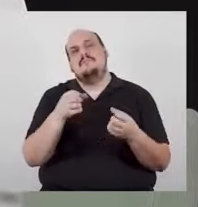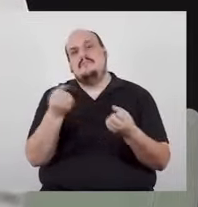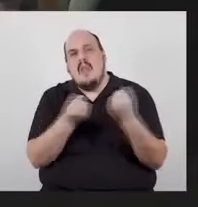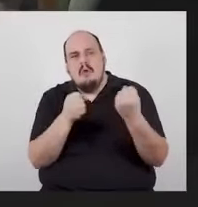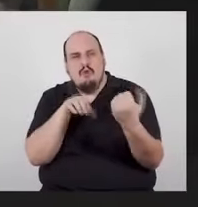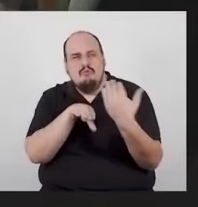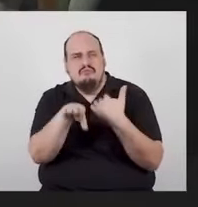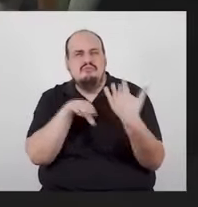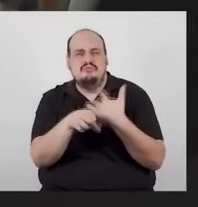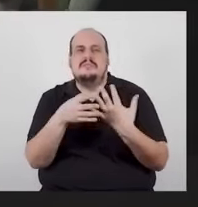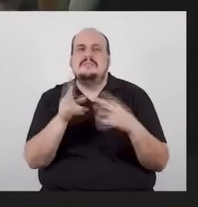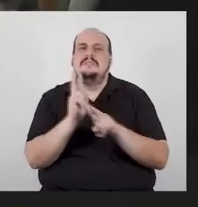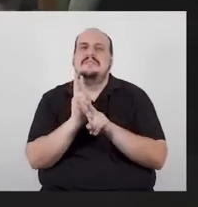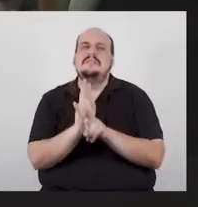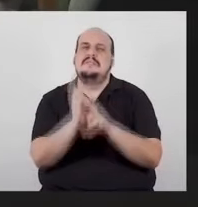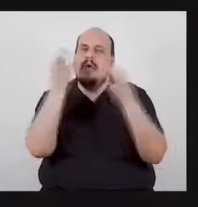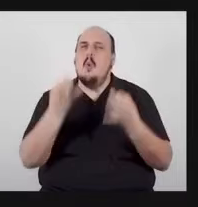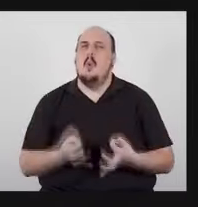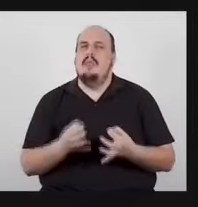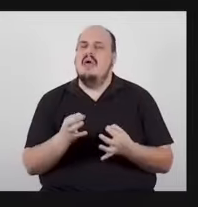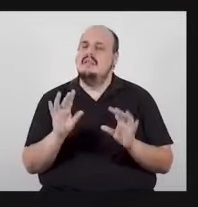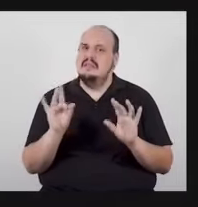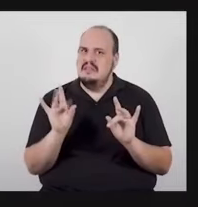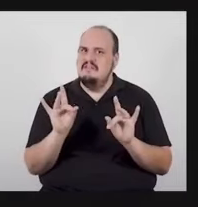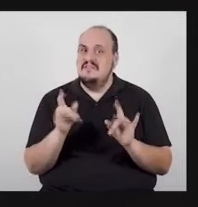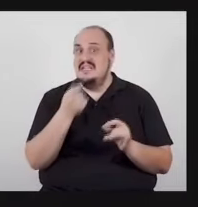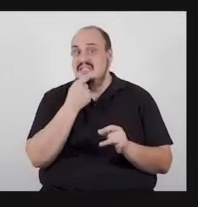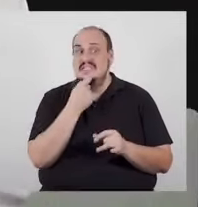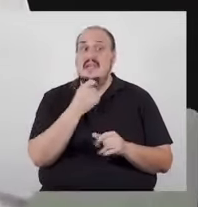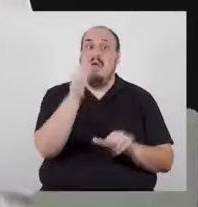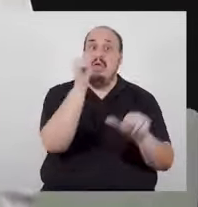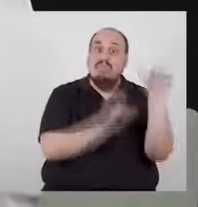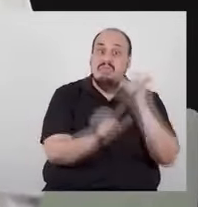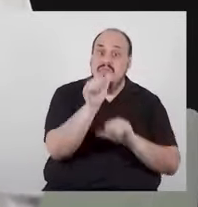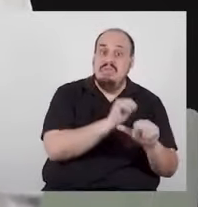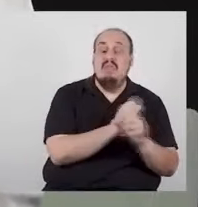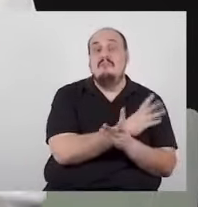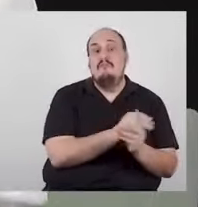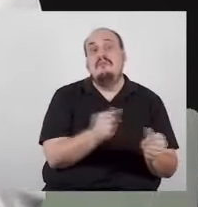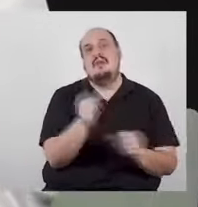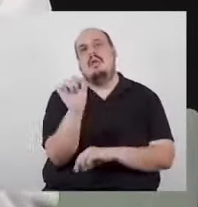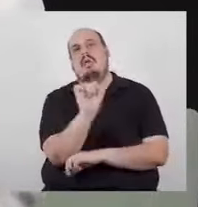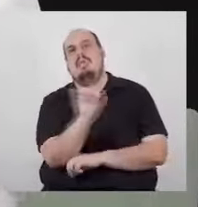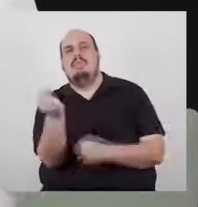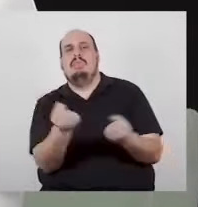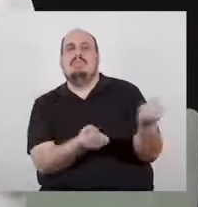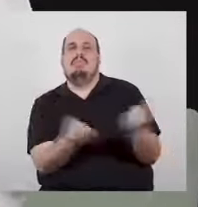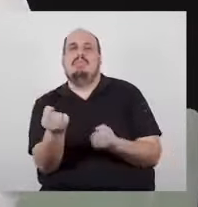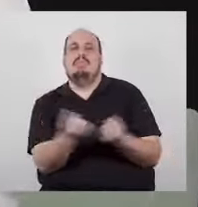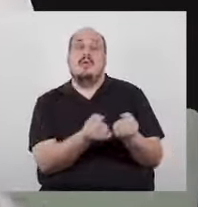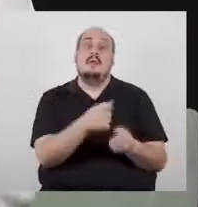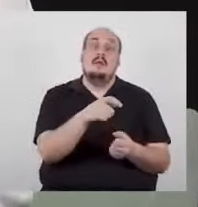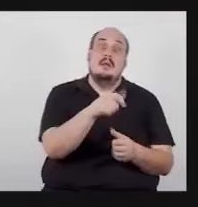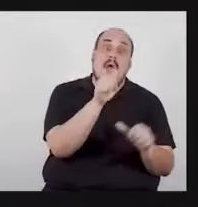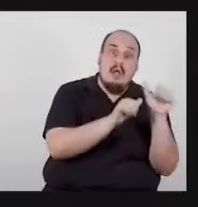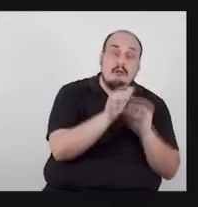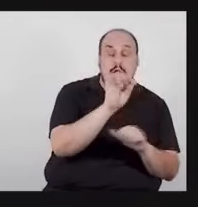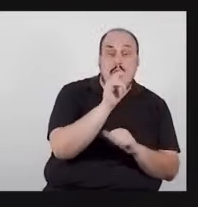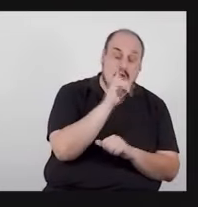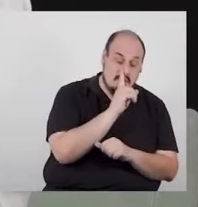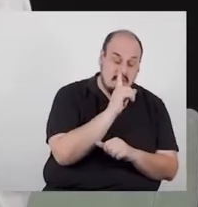complejo, entre otros, cuando se conduce, después de haber consumido sustancias o alcohol.